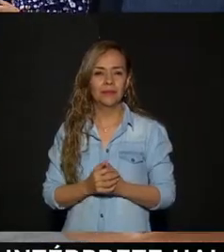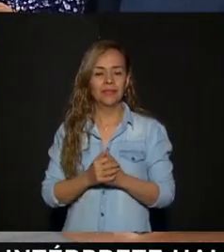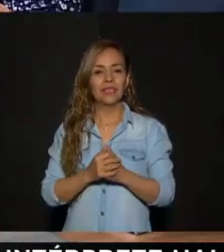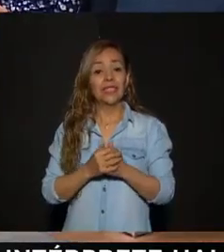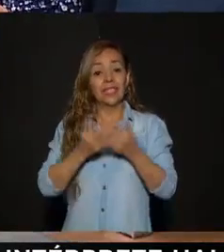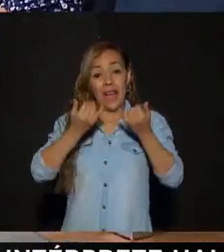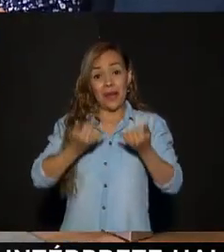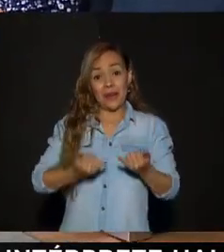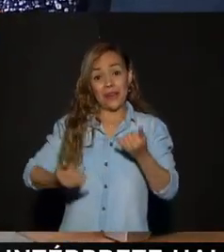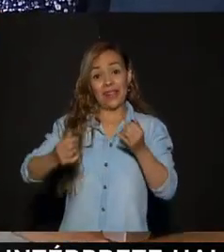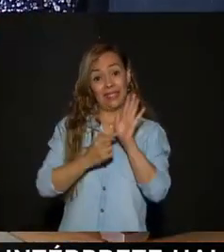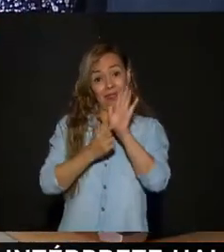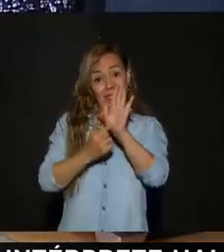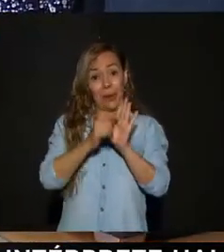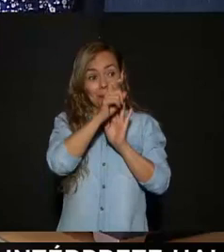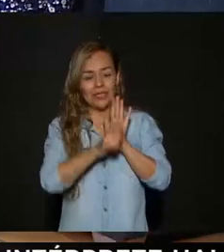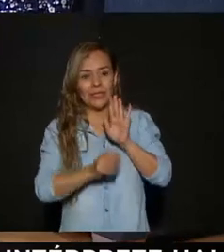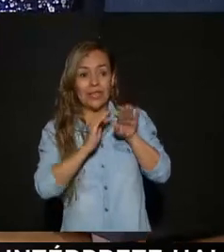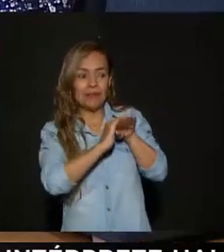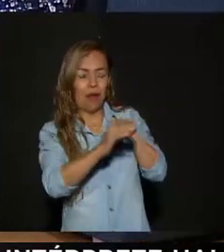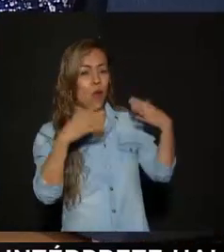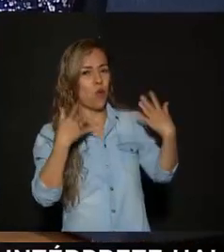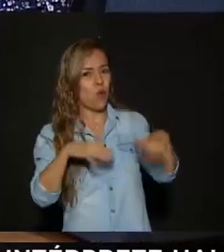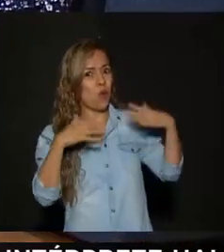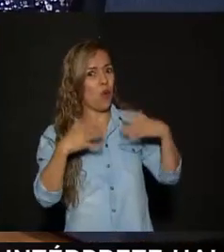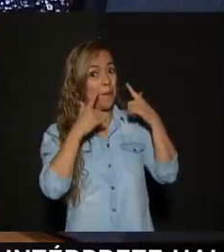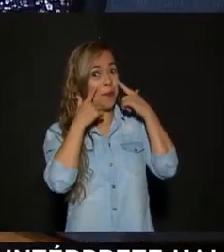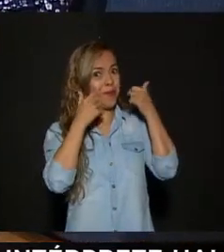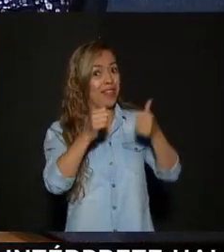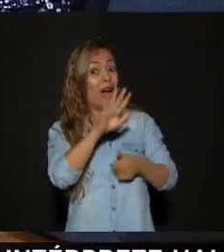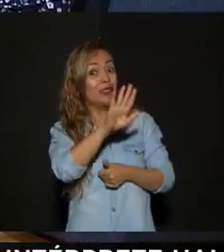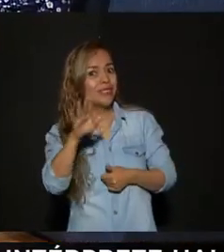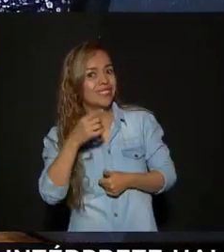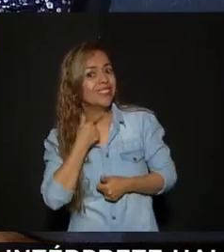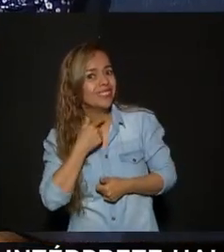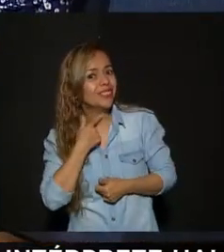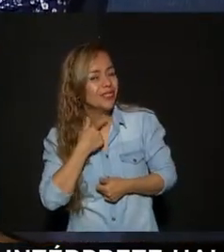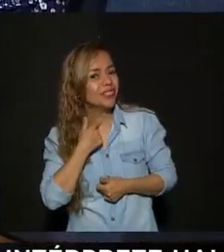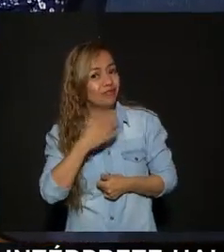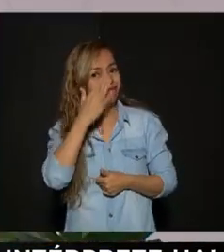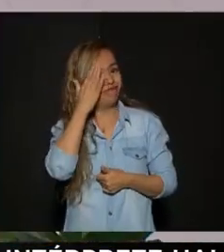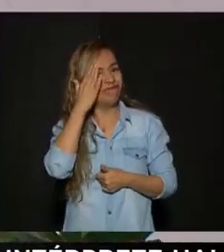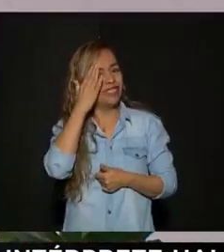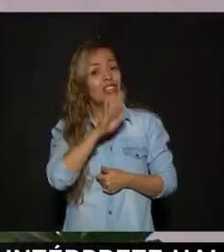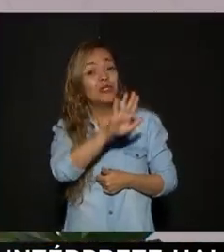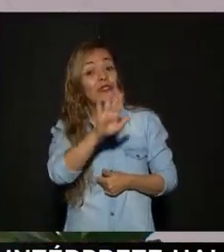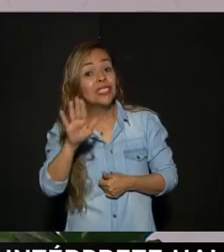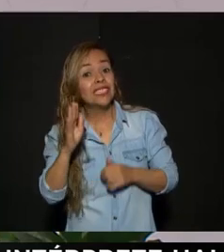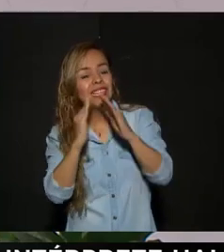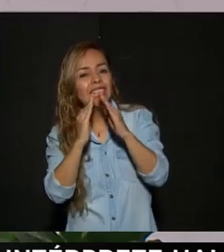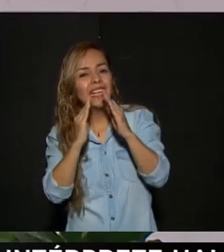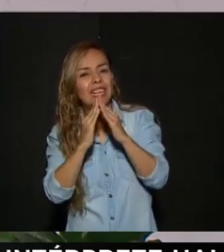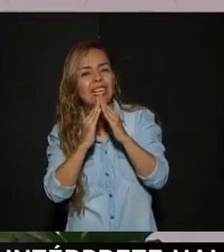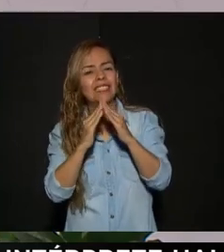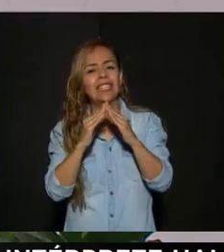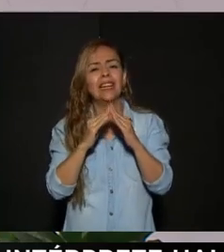Y les tengo una invitada genial que sé que les va a encantar, porque yo sé que muchos en la casa nos identificamos, y más los